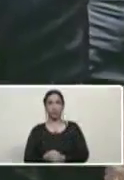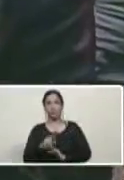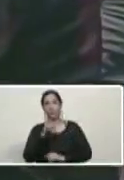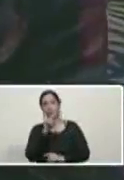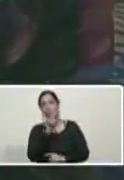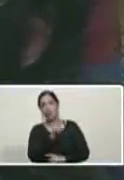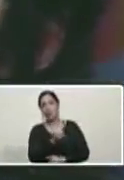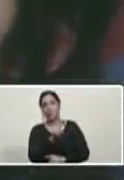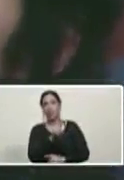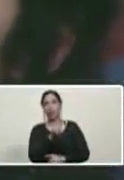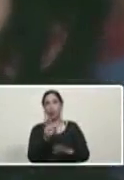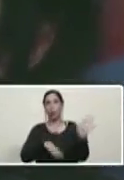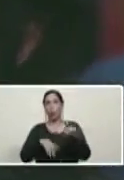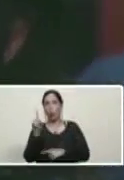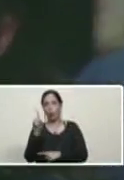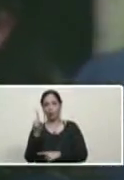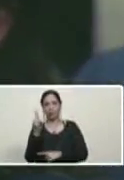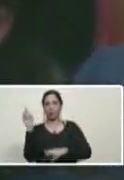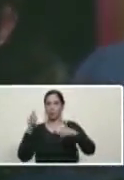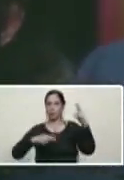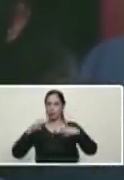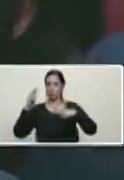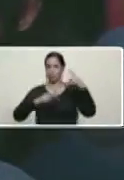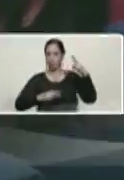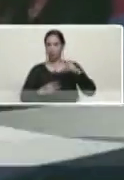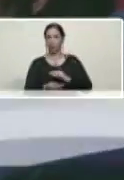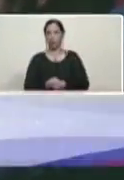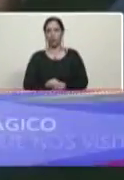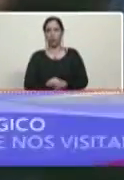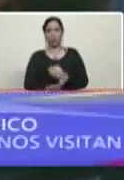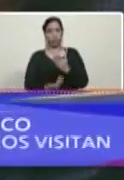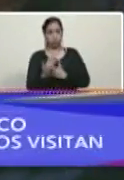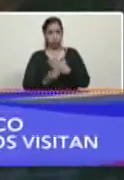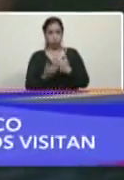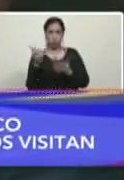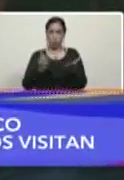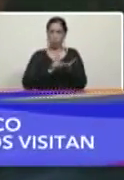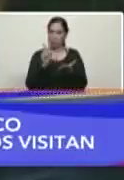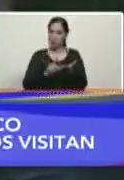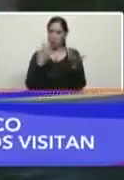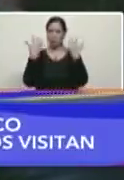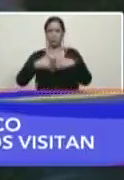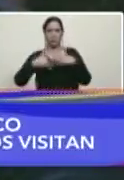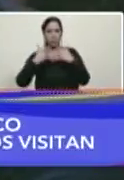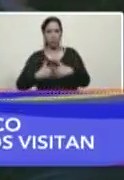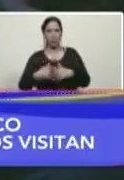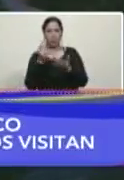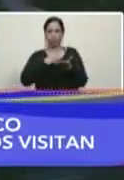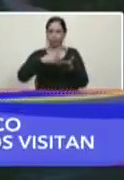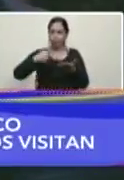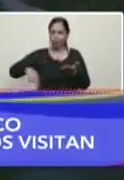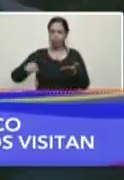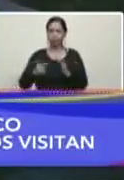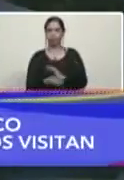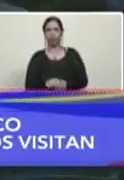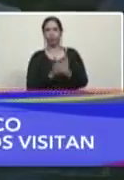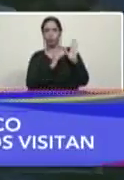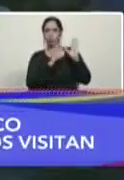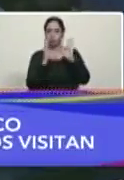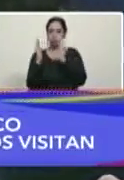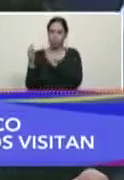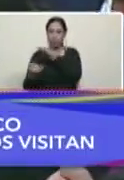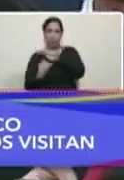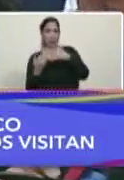111 exposiciones de editoriales, distribuidoras, librerías,